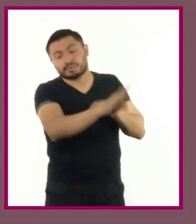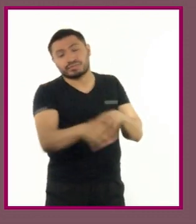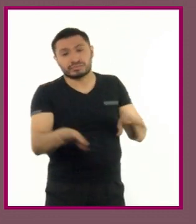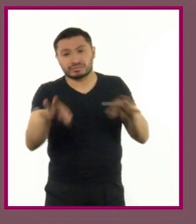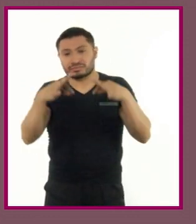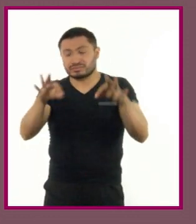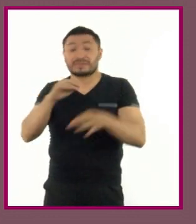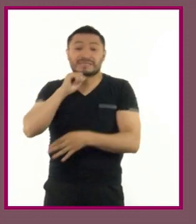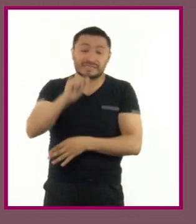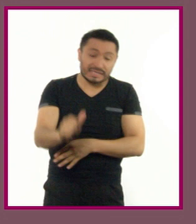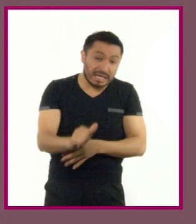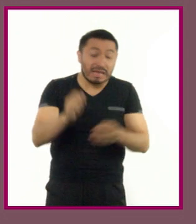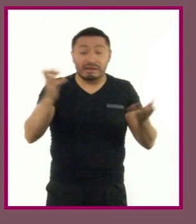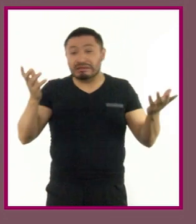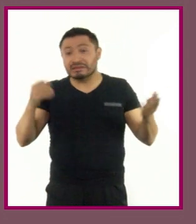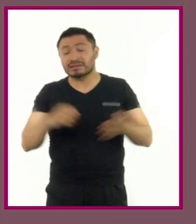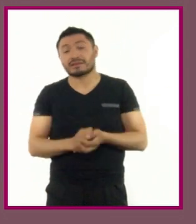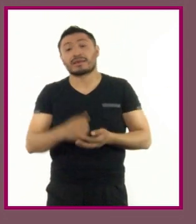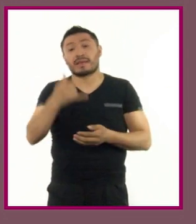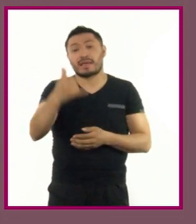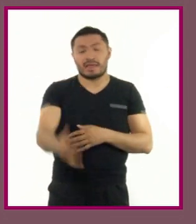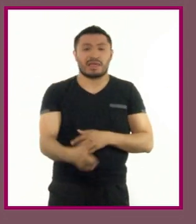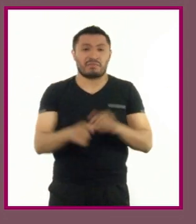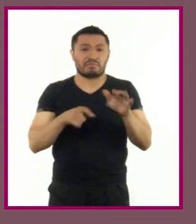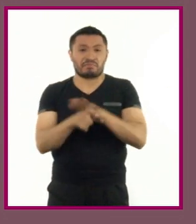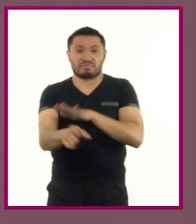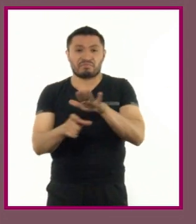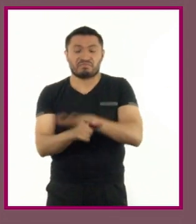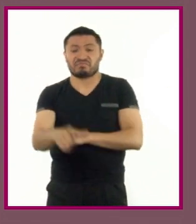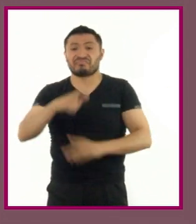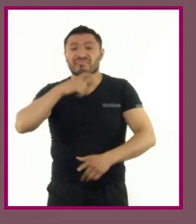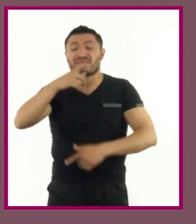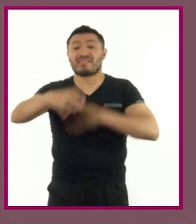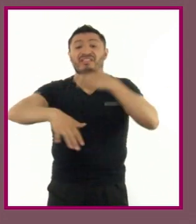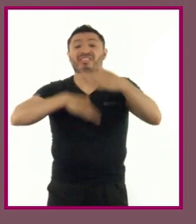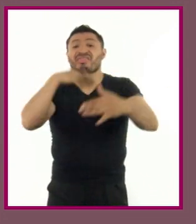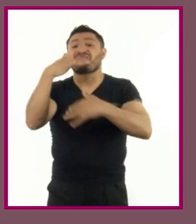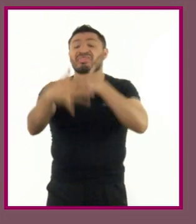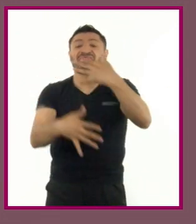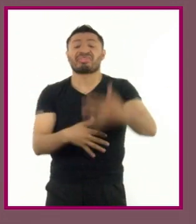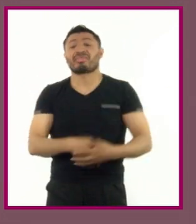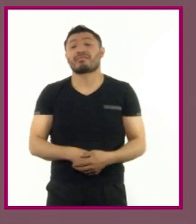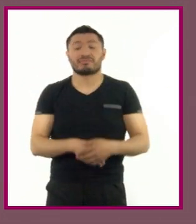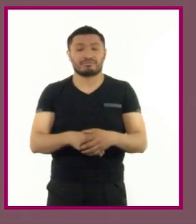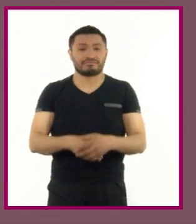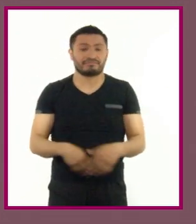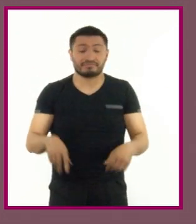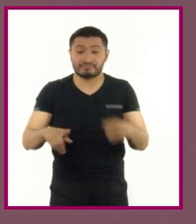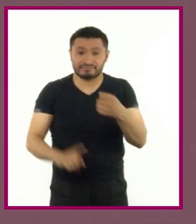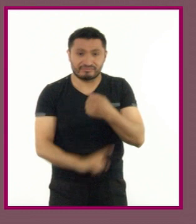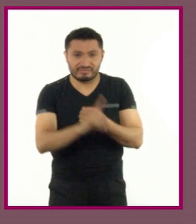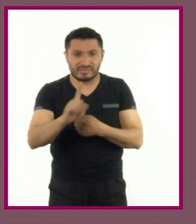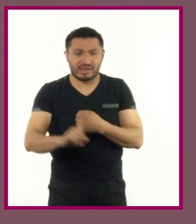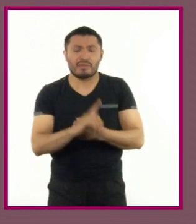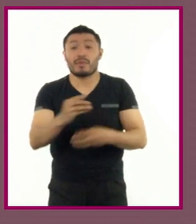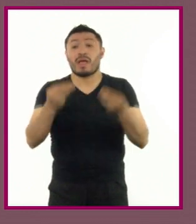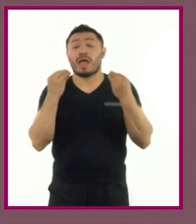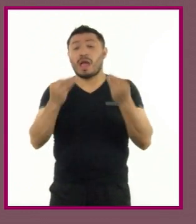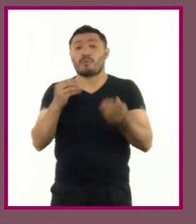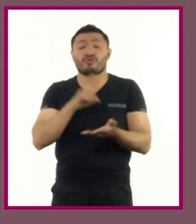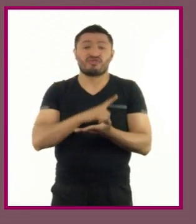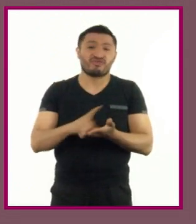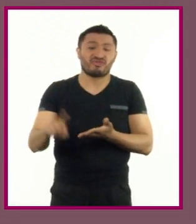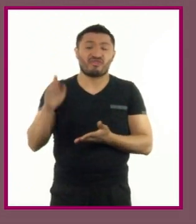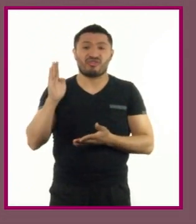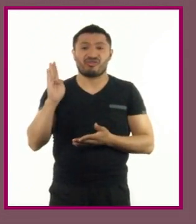del narcotráfico, un problema creado por la existencia de un gran mercado para las drogas